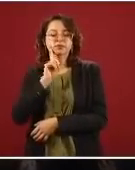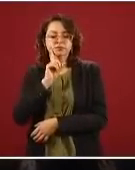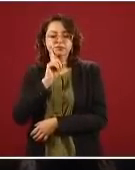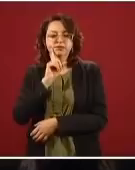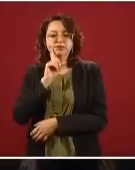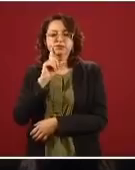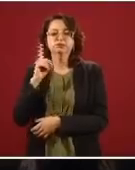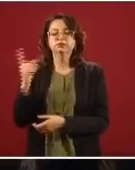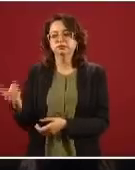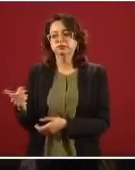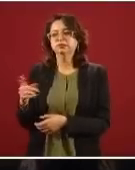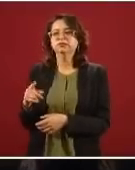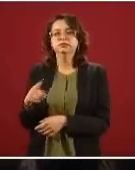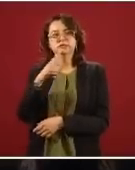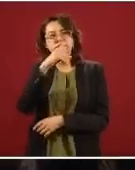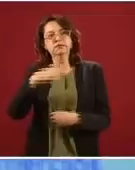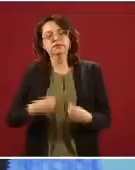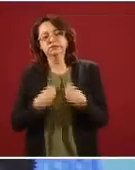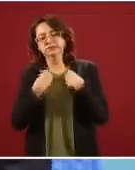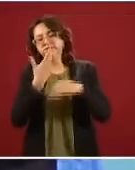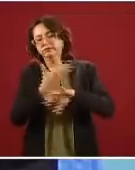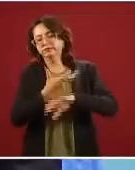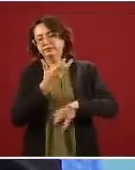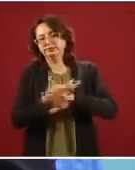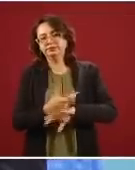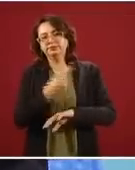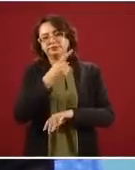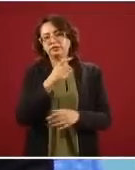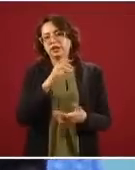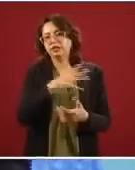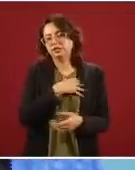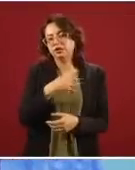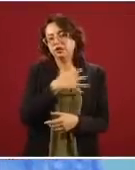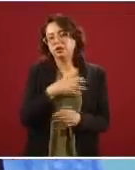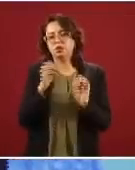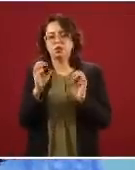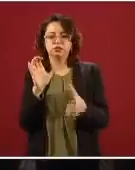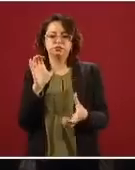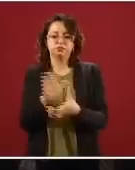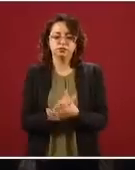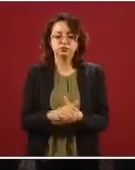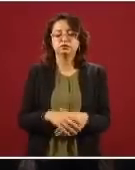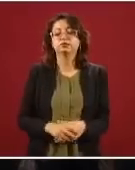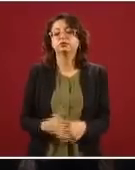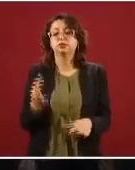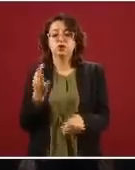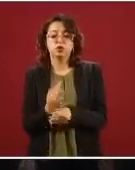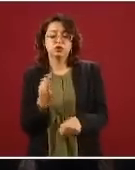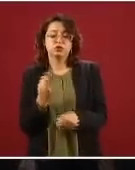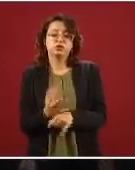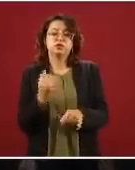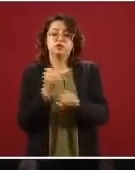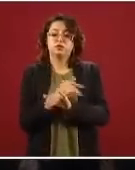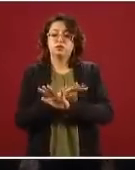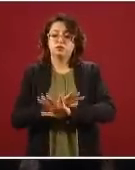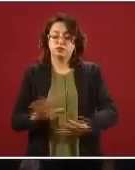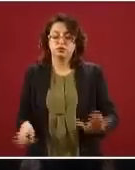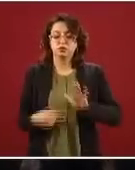la paisana o el paisano que trabaja en los Estados Unidos. Entonces, estamos presentando ahora la información bajo otro